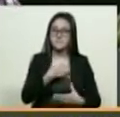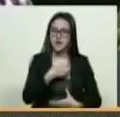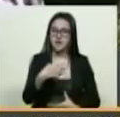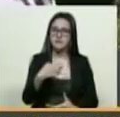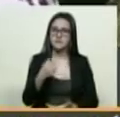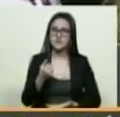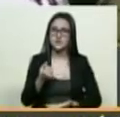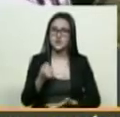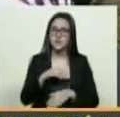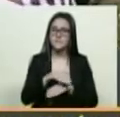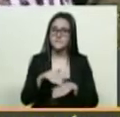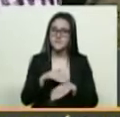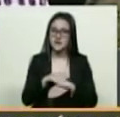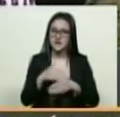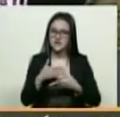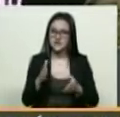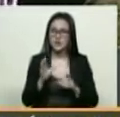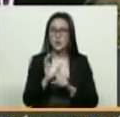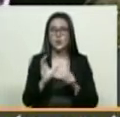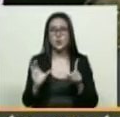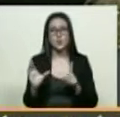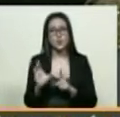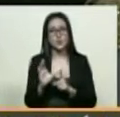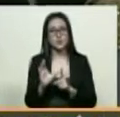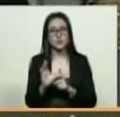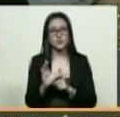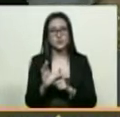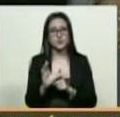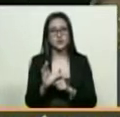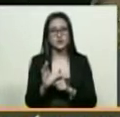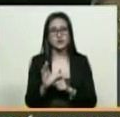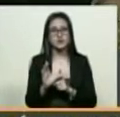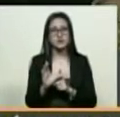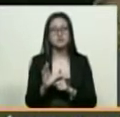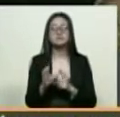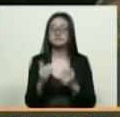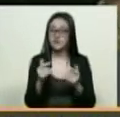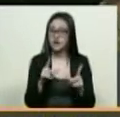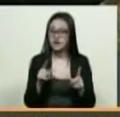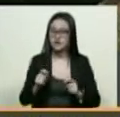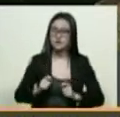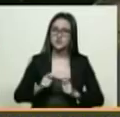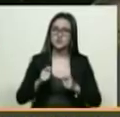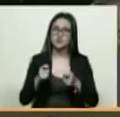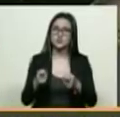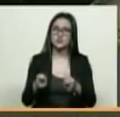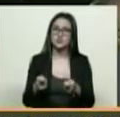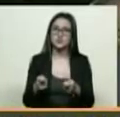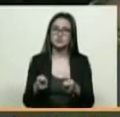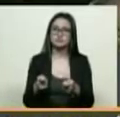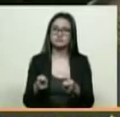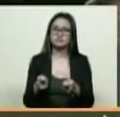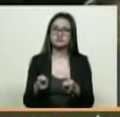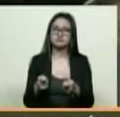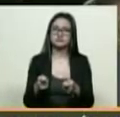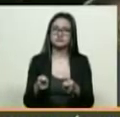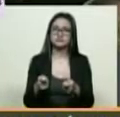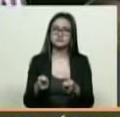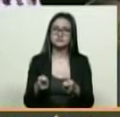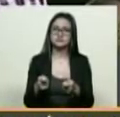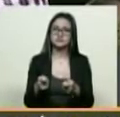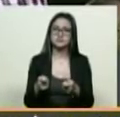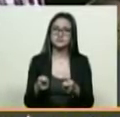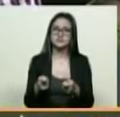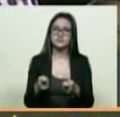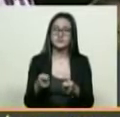que otorga el Ministerio del Poder Popular para la Cultura sean entregadas total o parcialmente